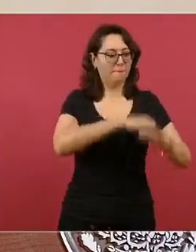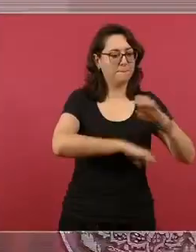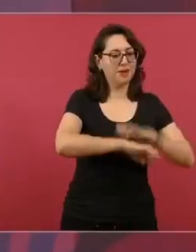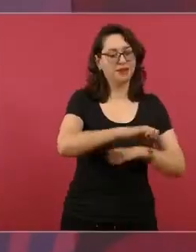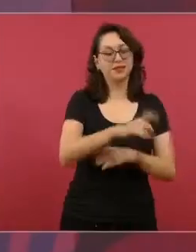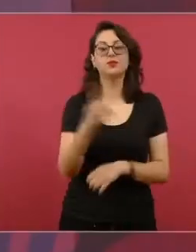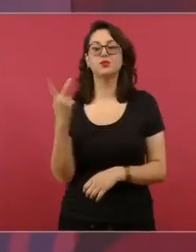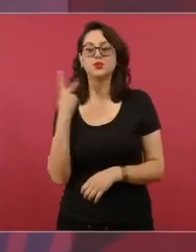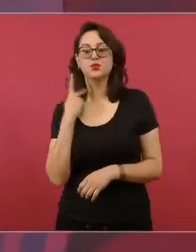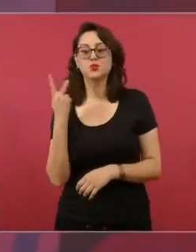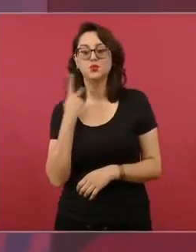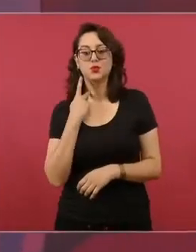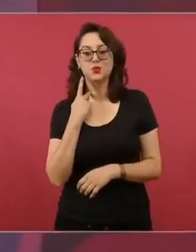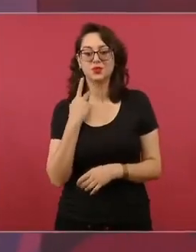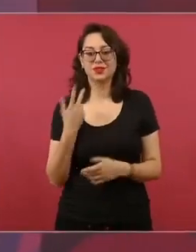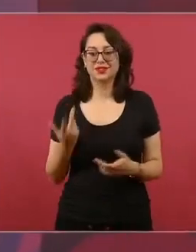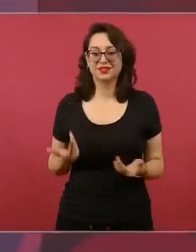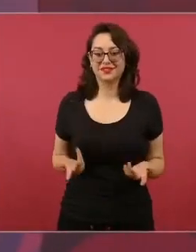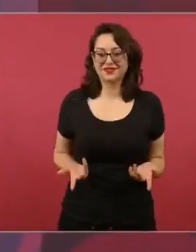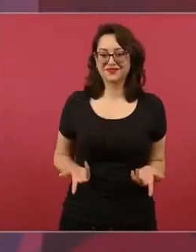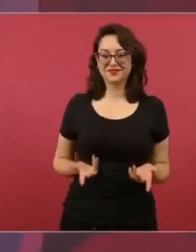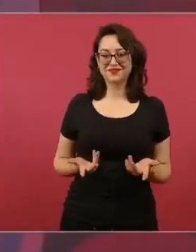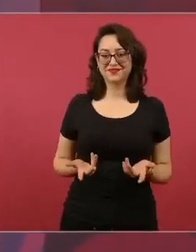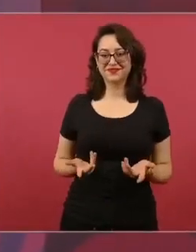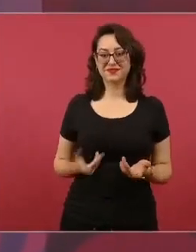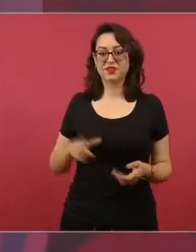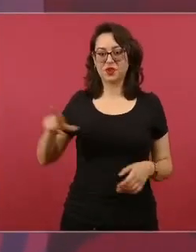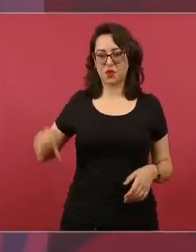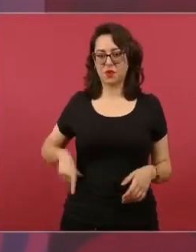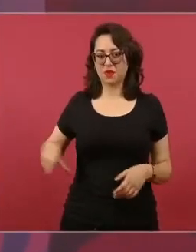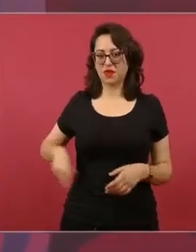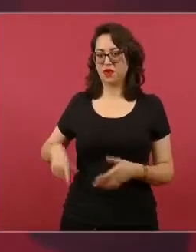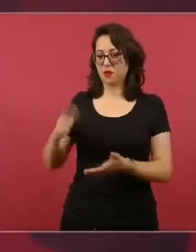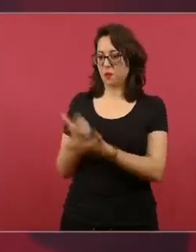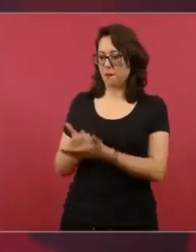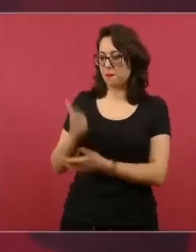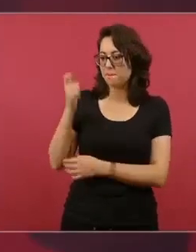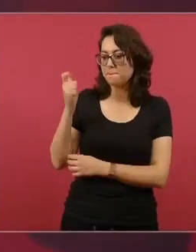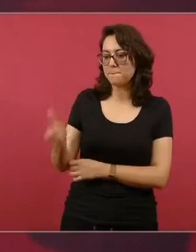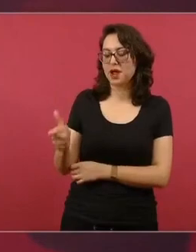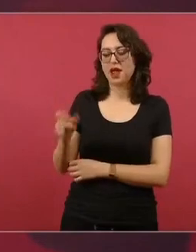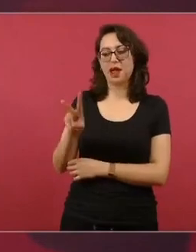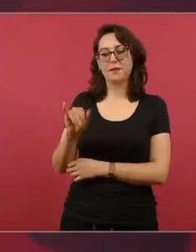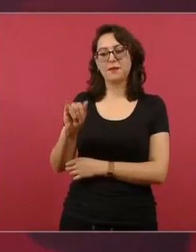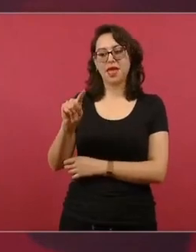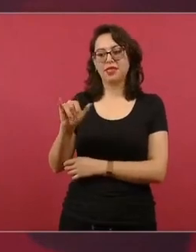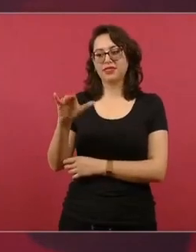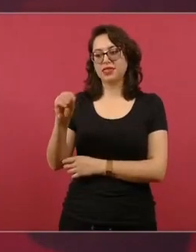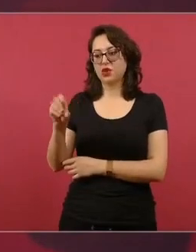Entonces, imagínense pagarle viáticos a los políticos con cargo a una empresa,